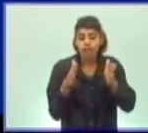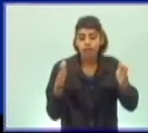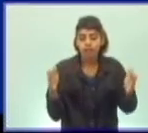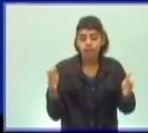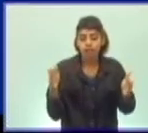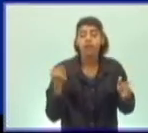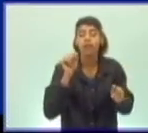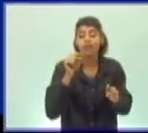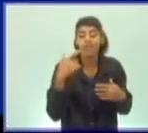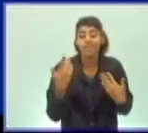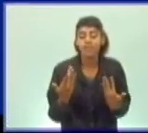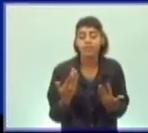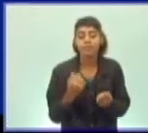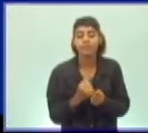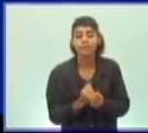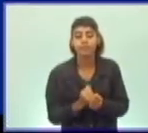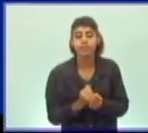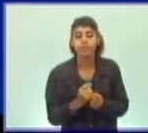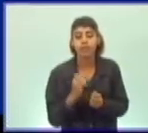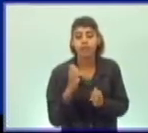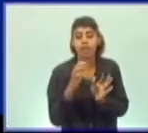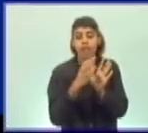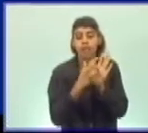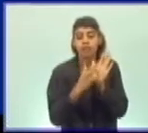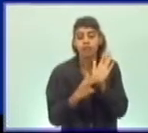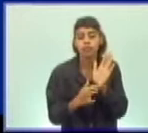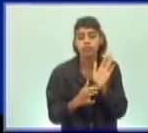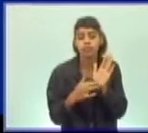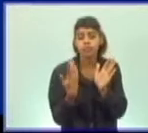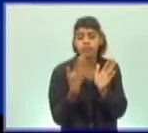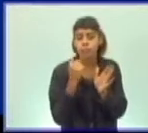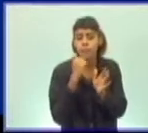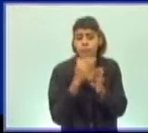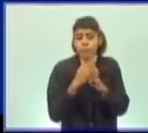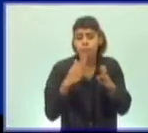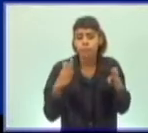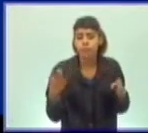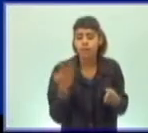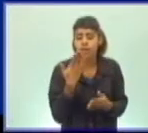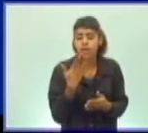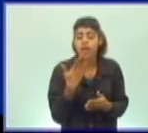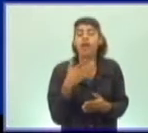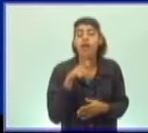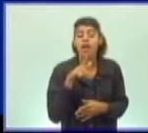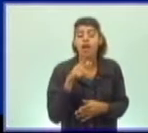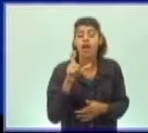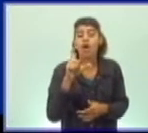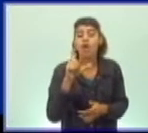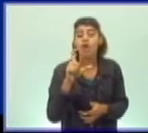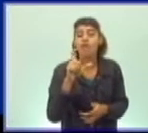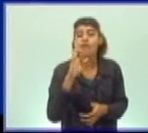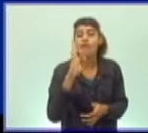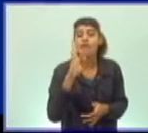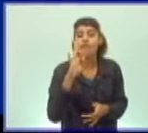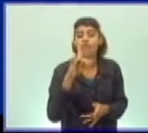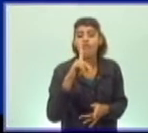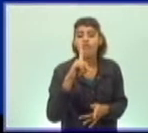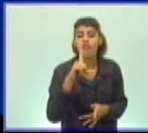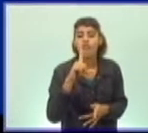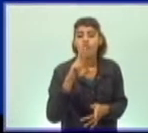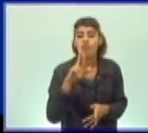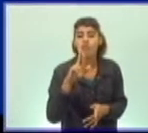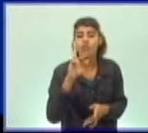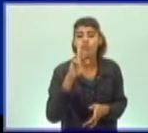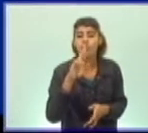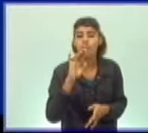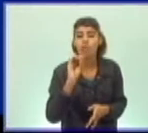Por tanto, ¿cuál será el elemento de mayor tamaño del átomo? En este caso es el flúor, ¿verdad? Porque me